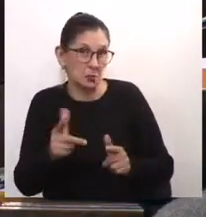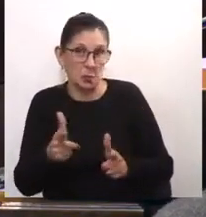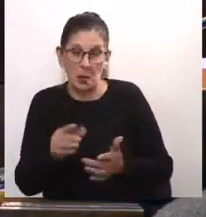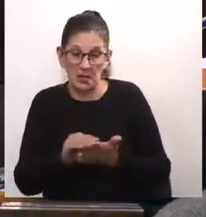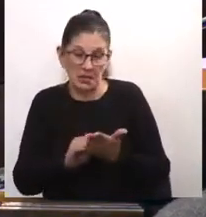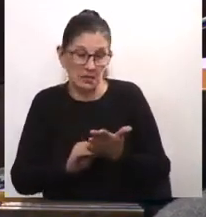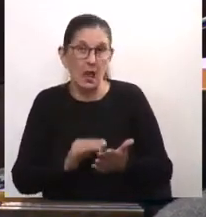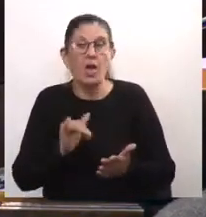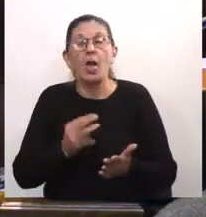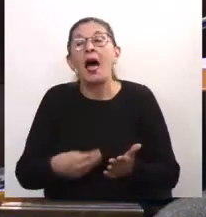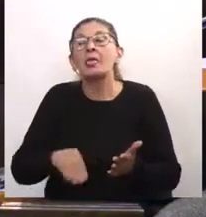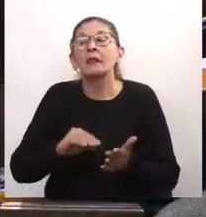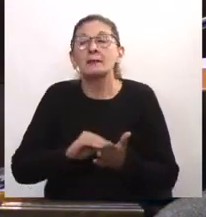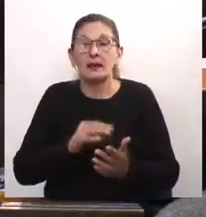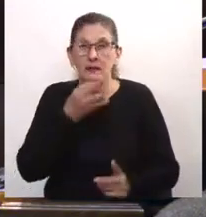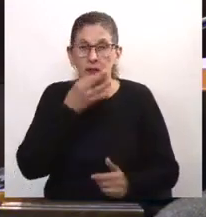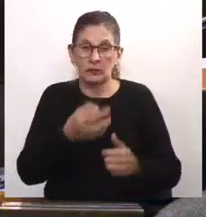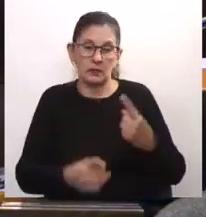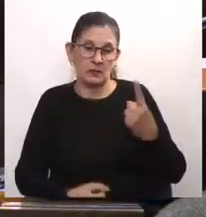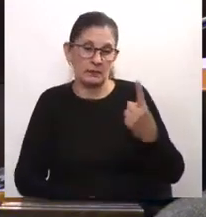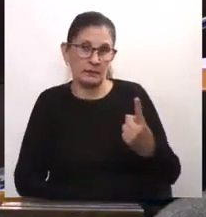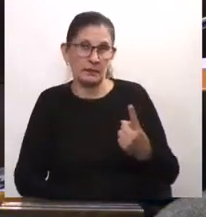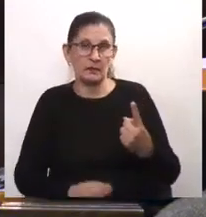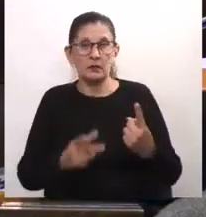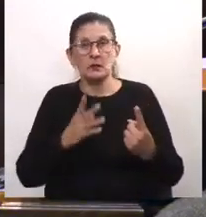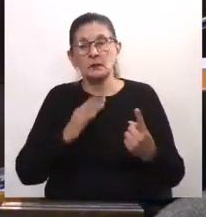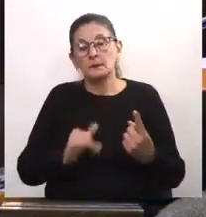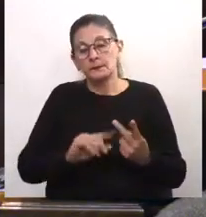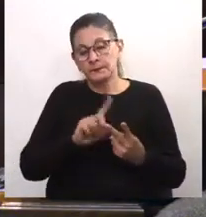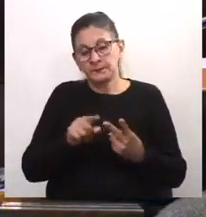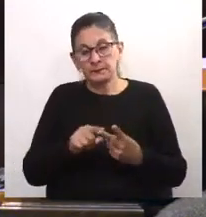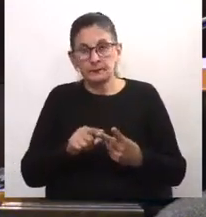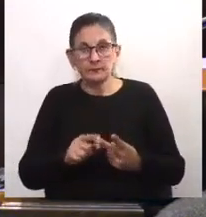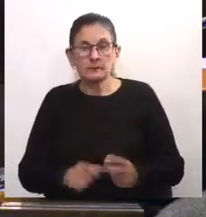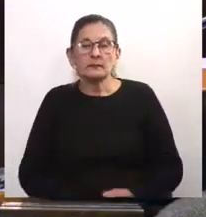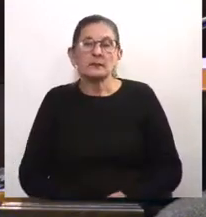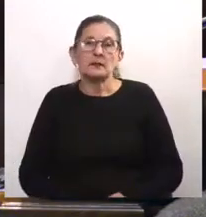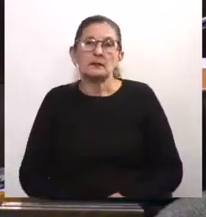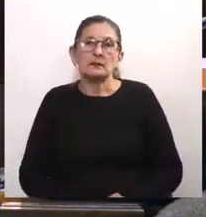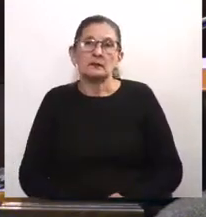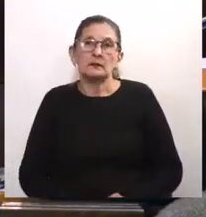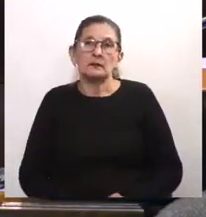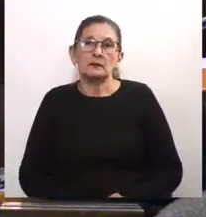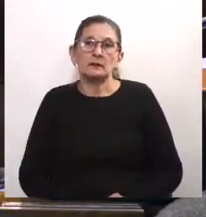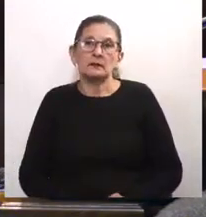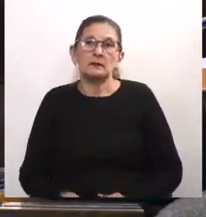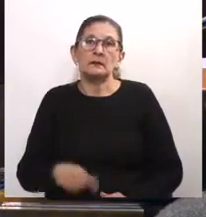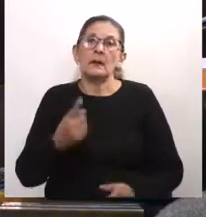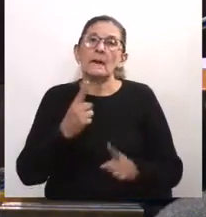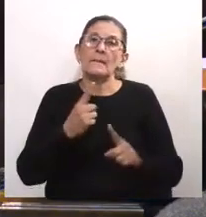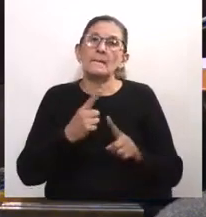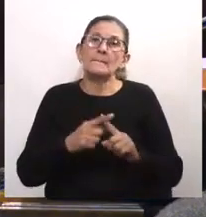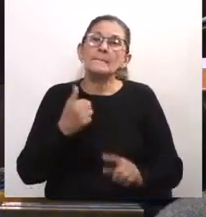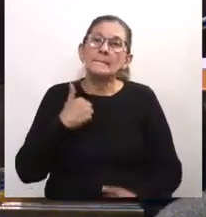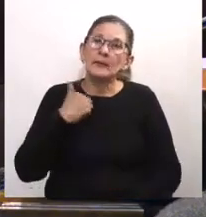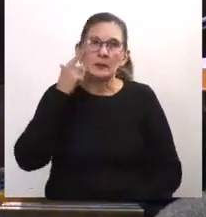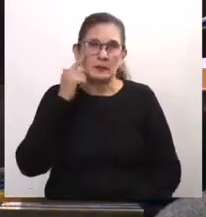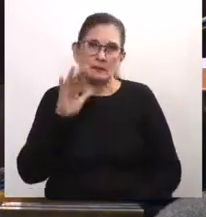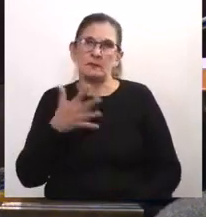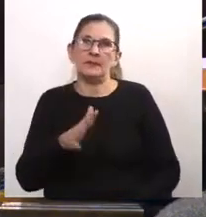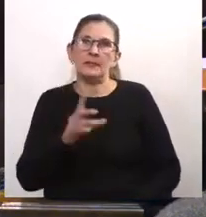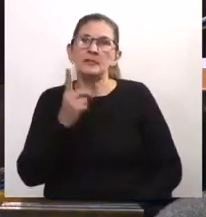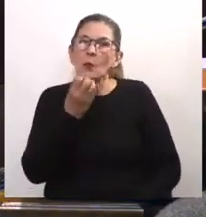segundo dice, además de lo que dije en el primero, esta otra situación. Por lo tanto, a mí me parece